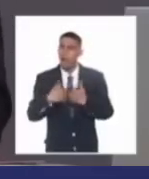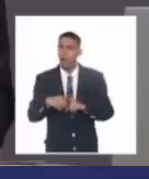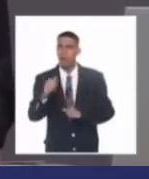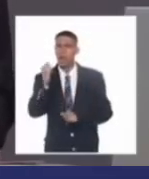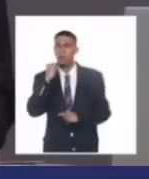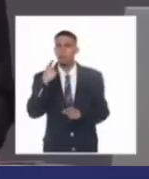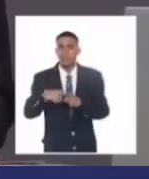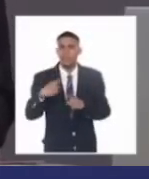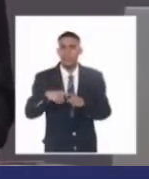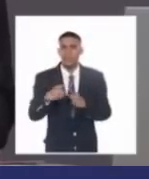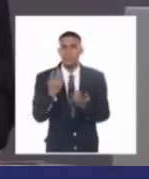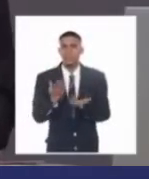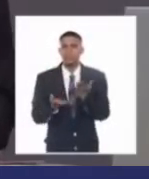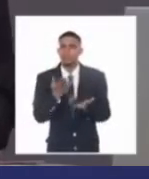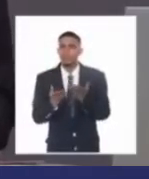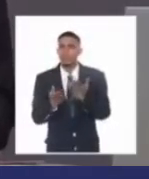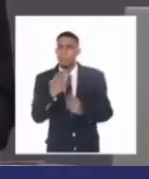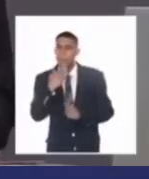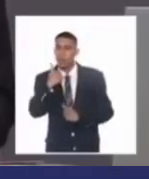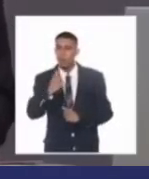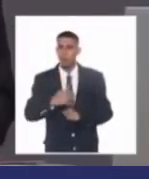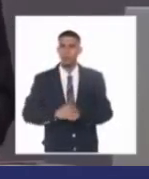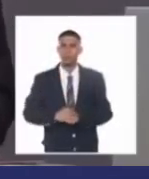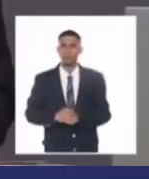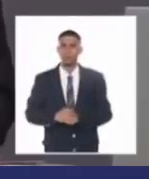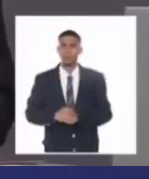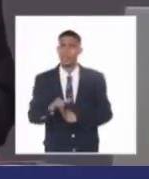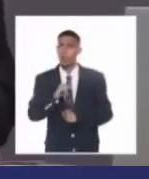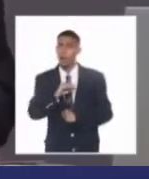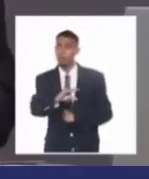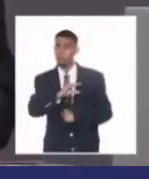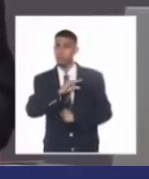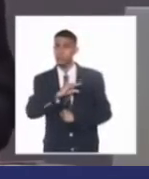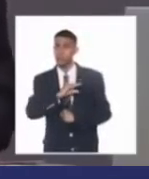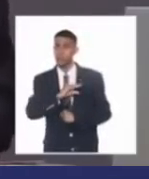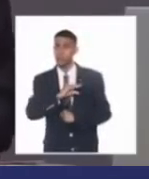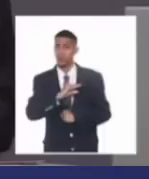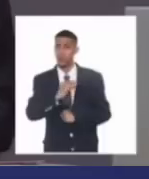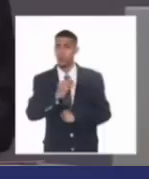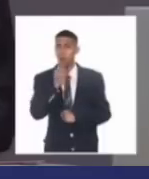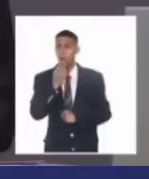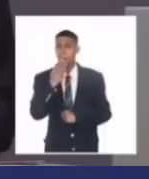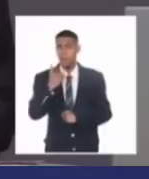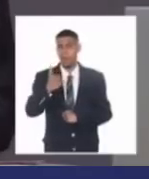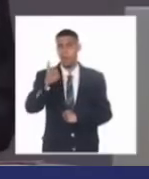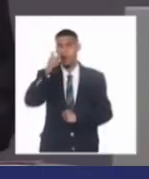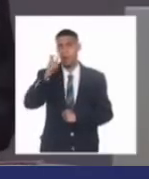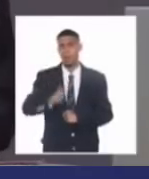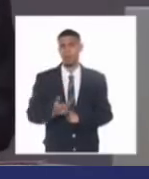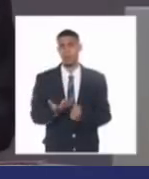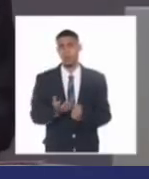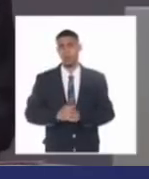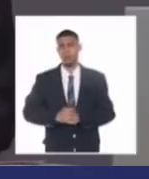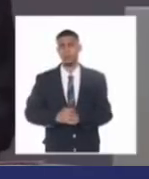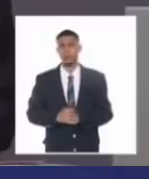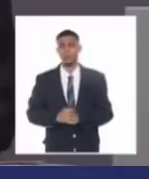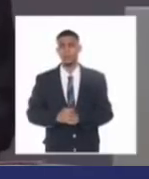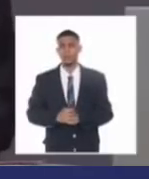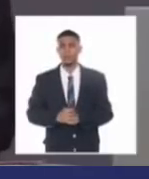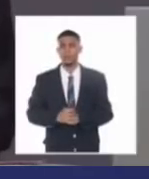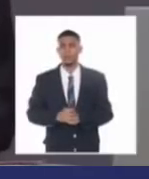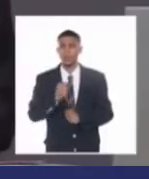más oferta de bienes y servicios a la población y que el salario pueda tener una mayor capacidad adquisitiva pero ahora